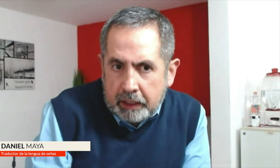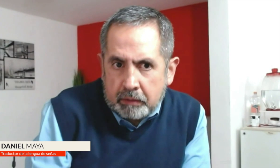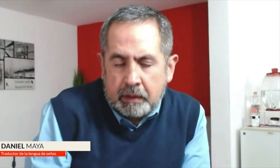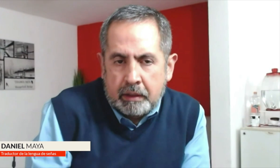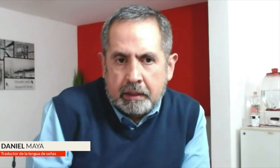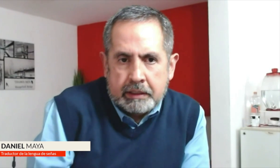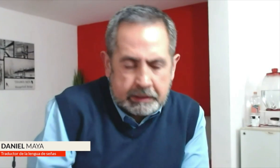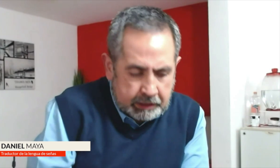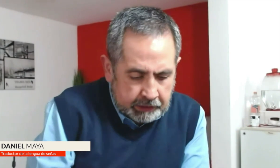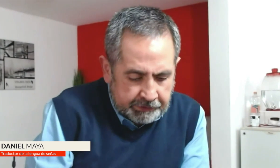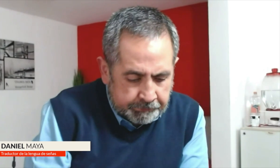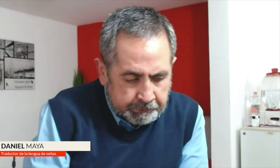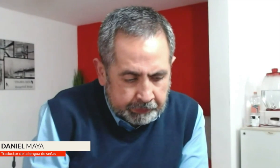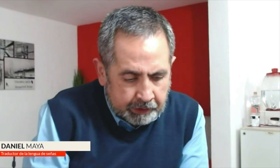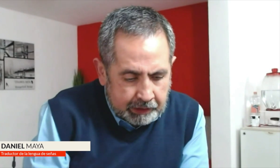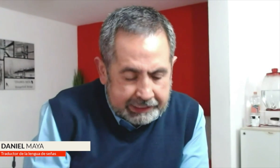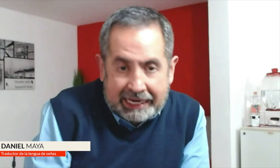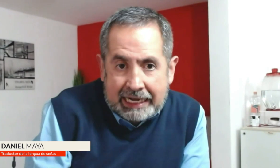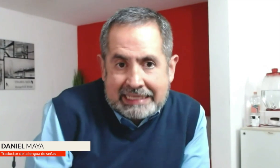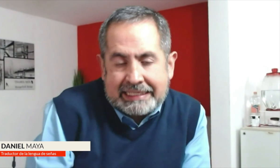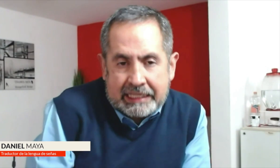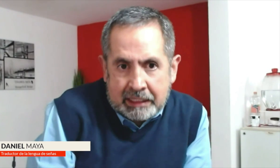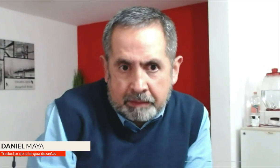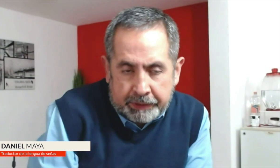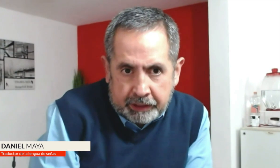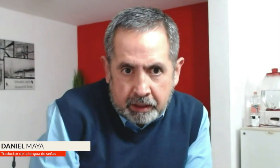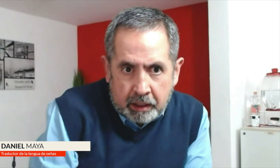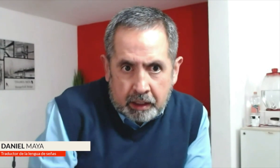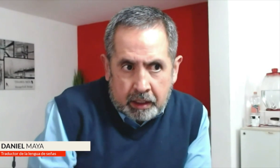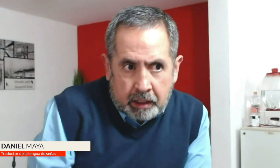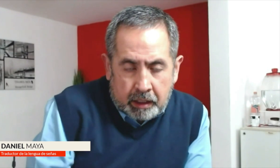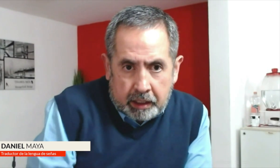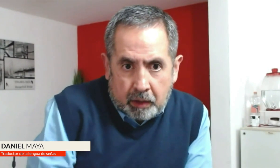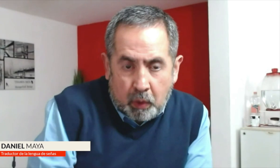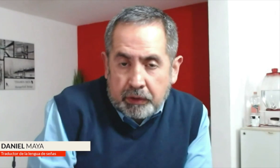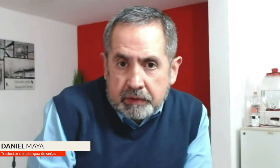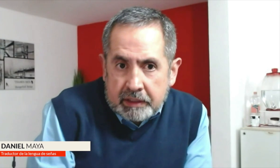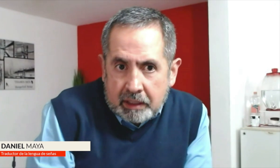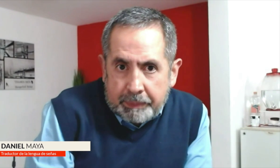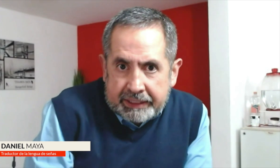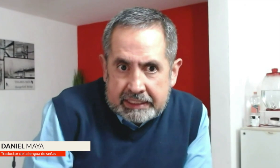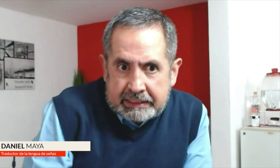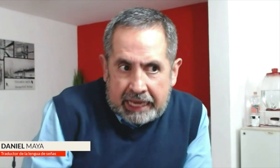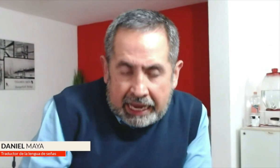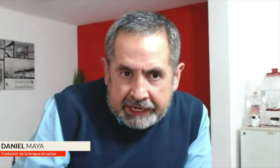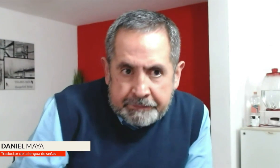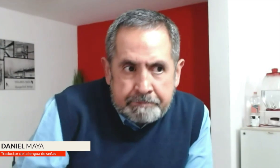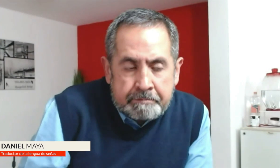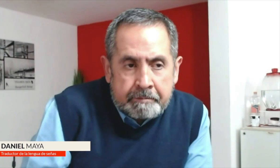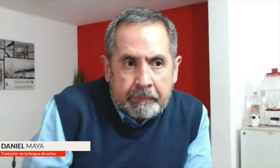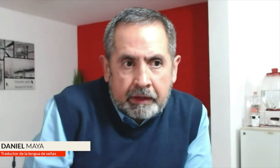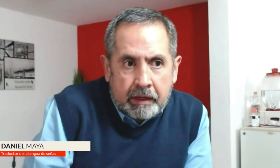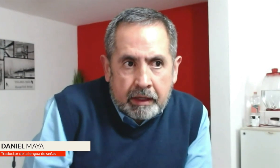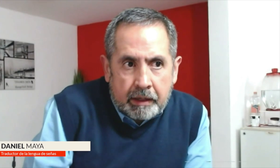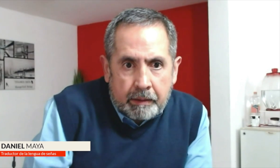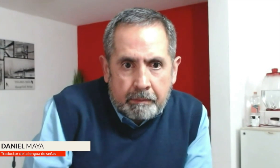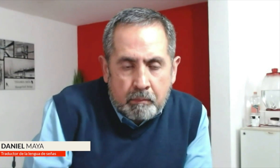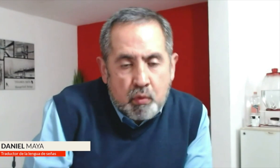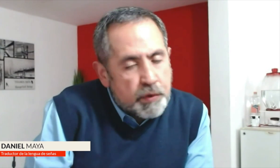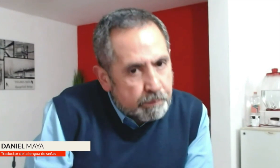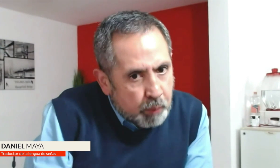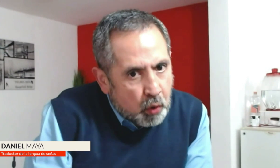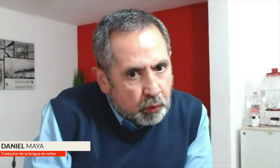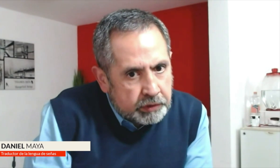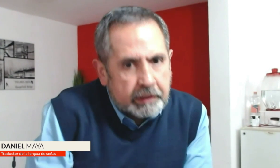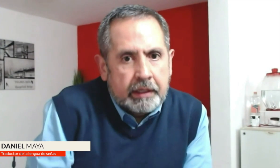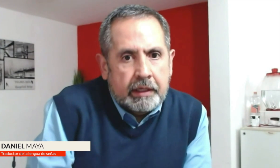lleva su rato el llegar a ser intérprete. ¿Cuántos intérpretes hay?